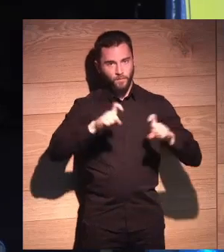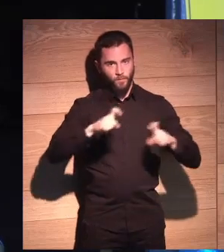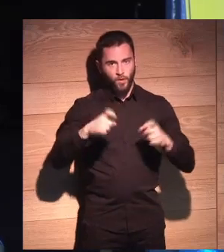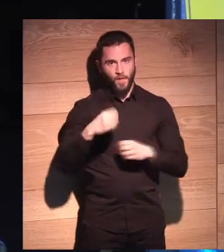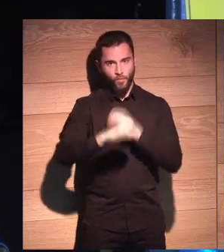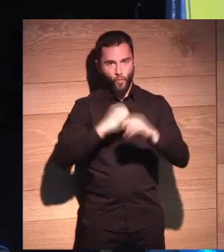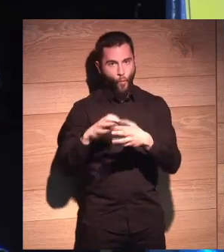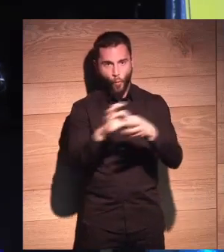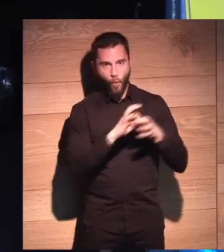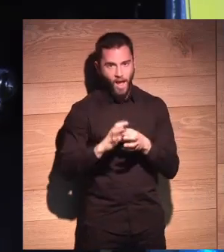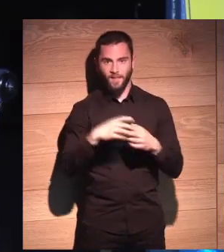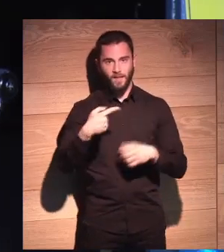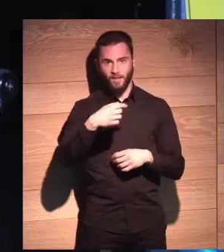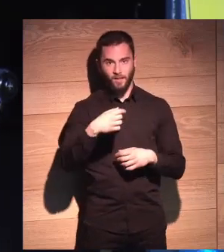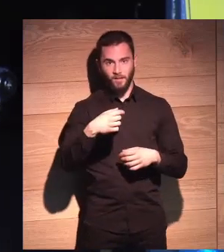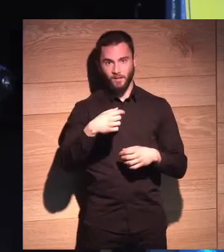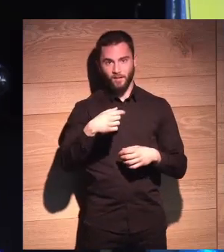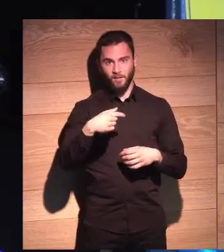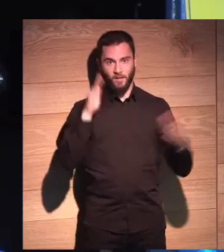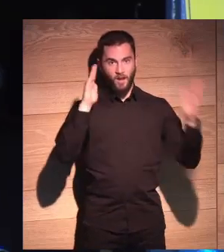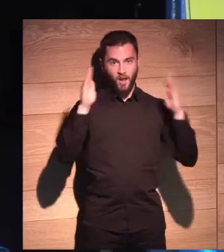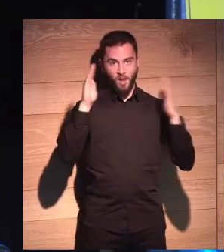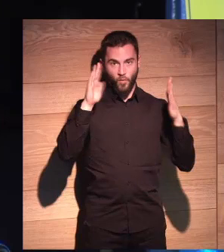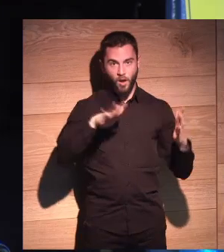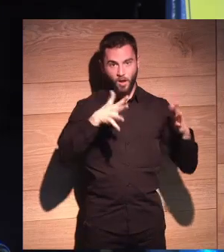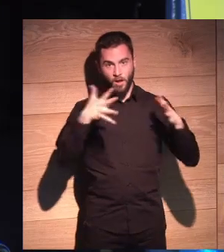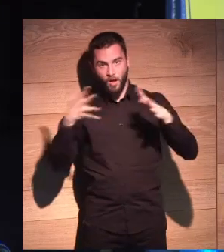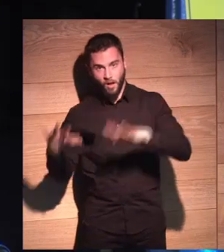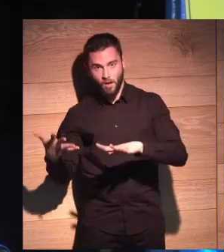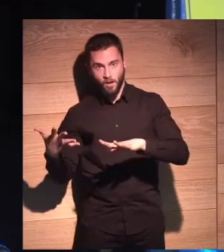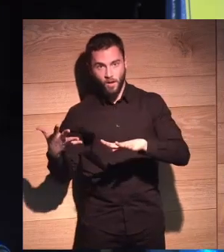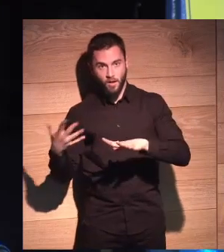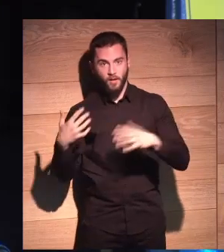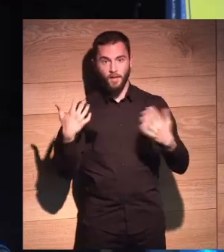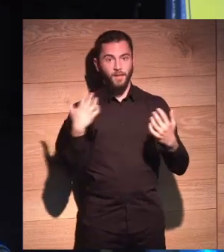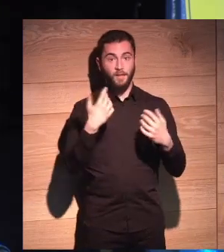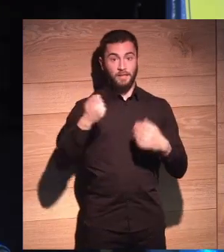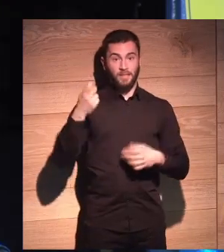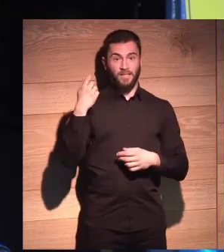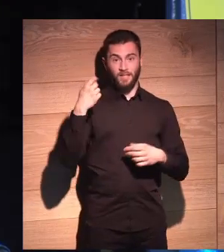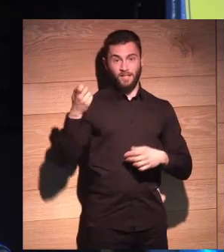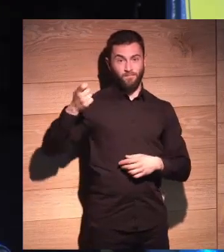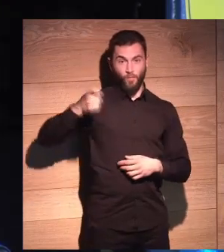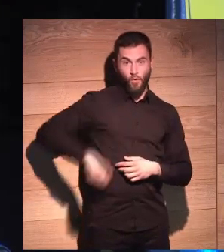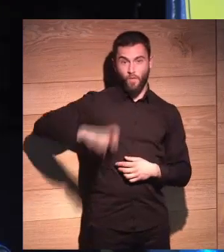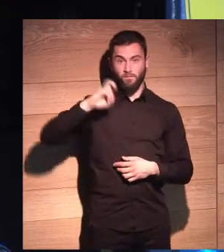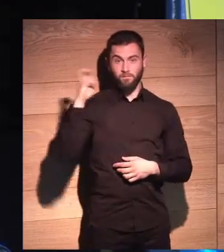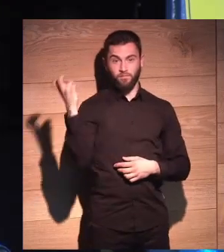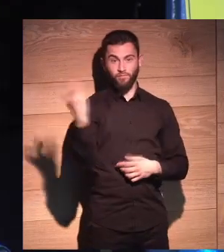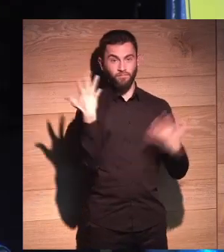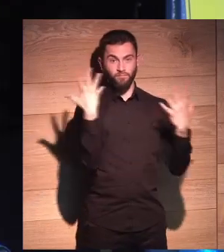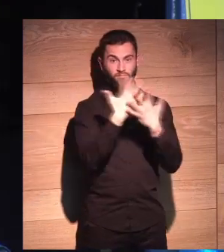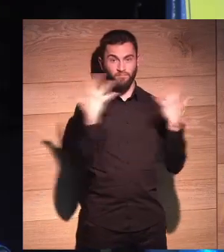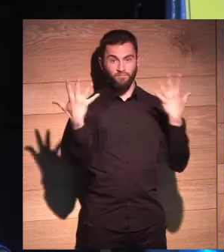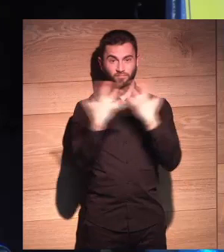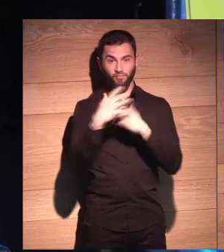cuántica. Ergo, efectivamente, esta es la época de converger y van a converger todas las disciplinas y, de hecho, una no puede avanzar